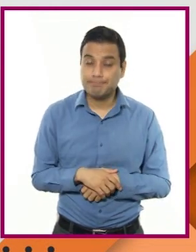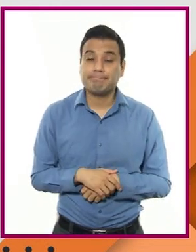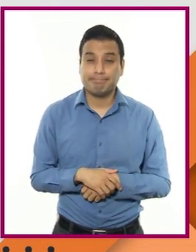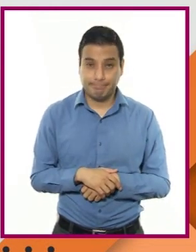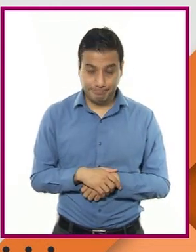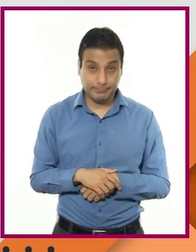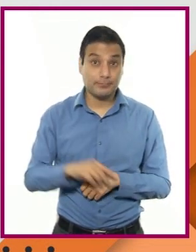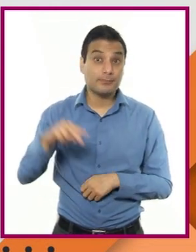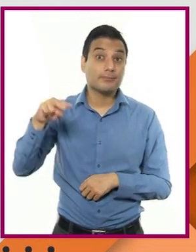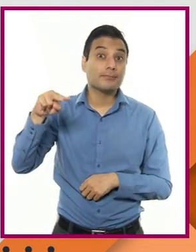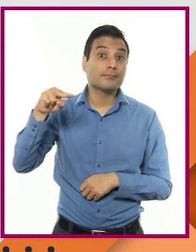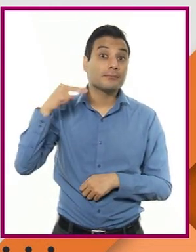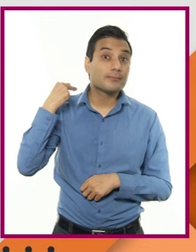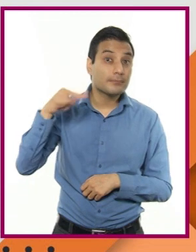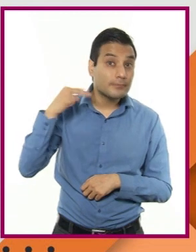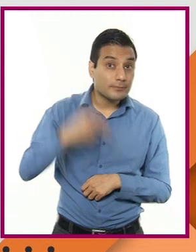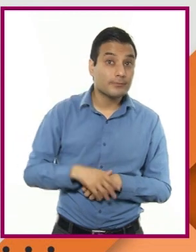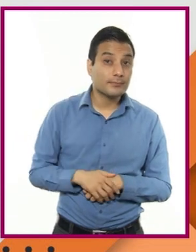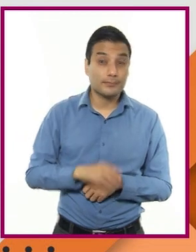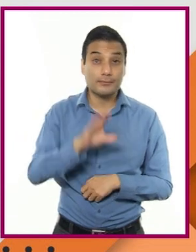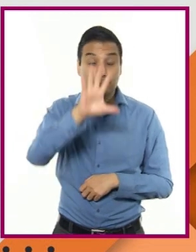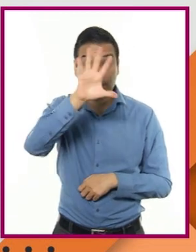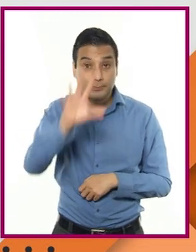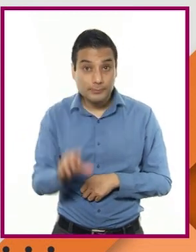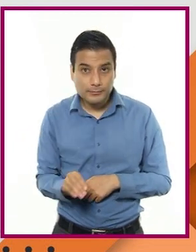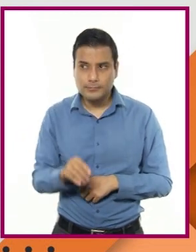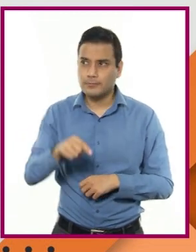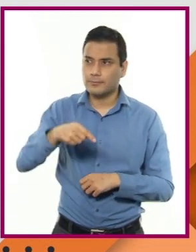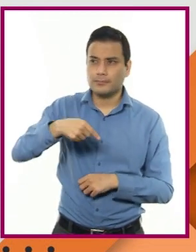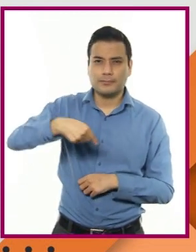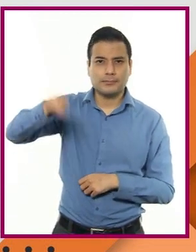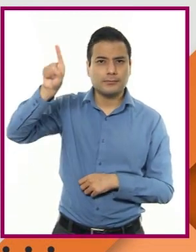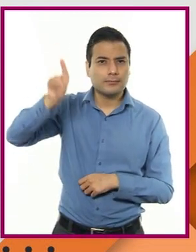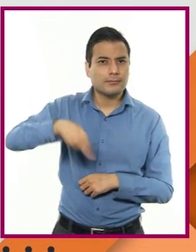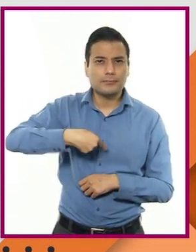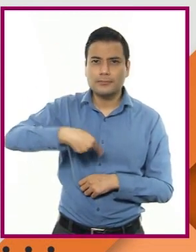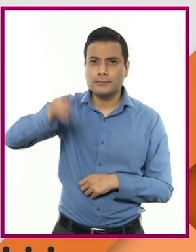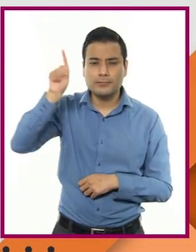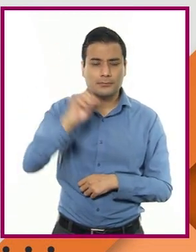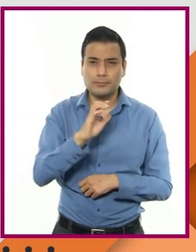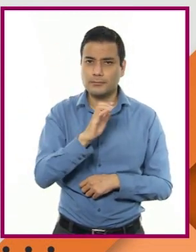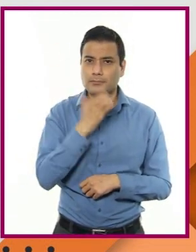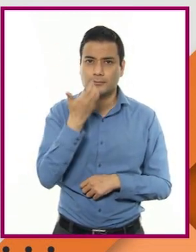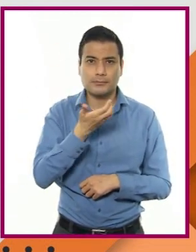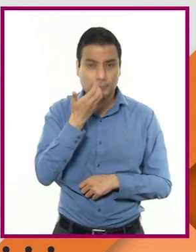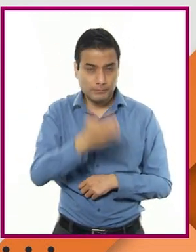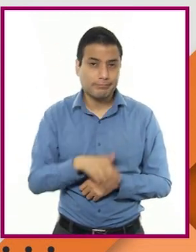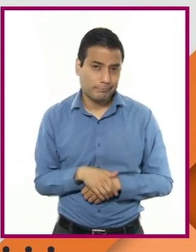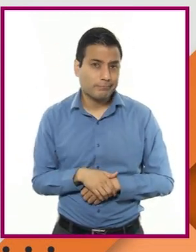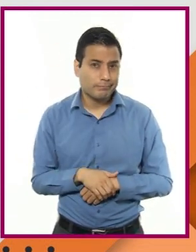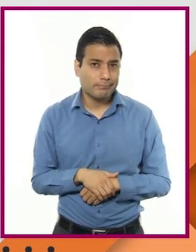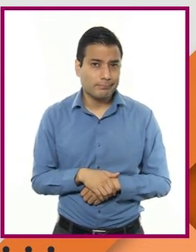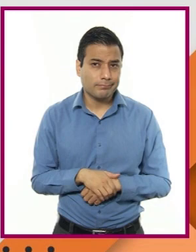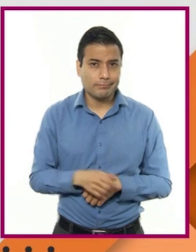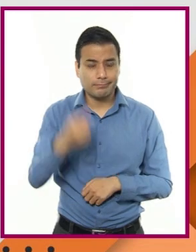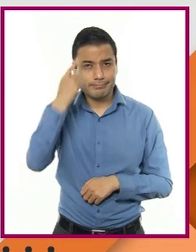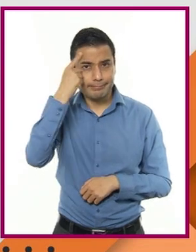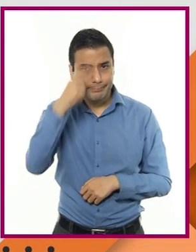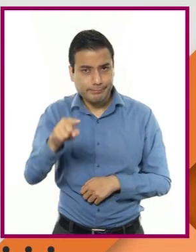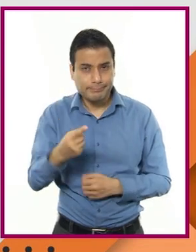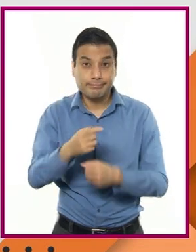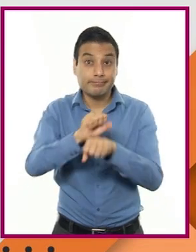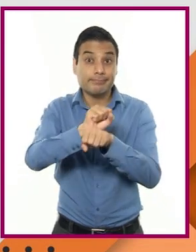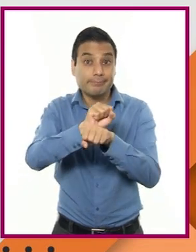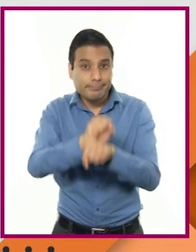entre Veracruz y África, pues dicha puerta de acceso representó una pieza importante en las rutas de navegación